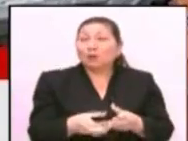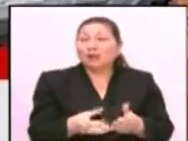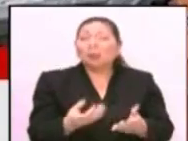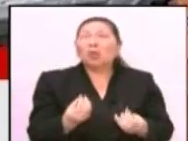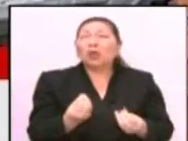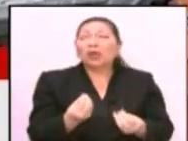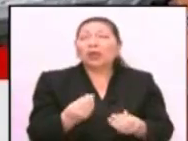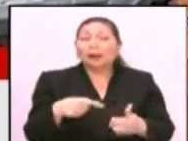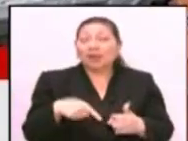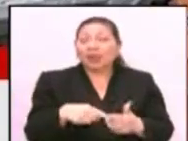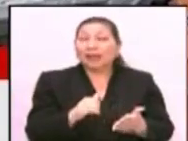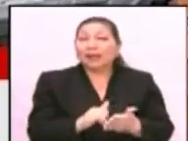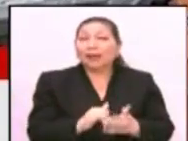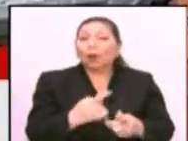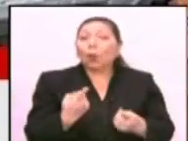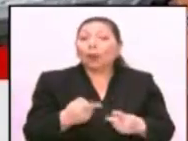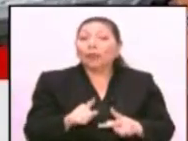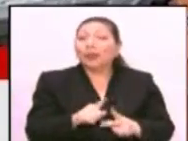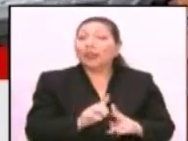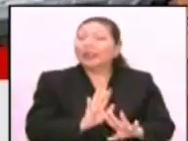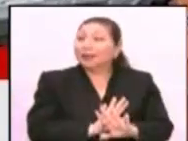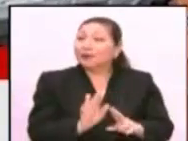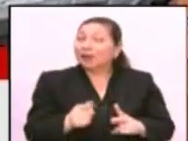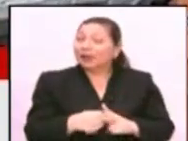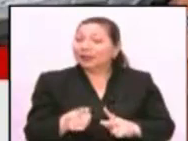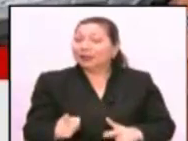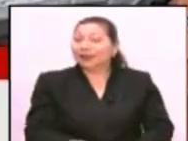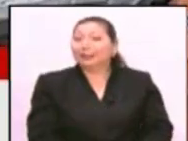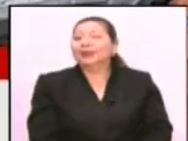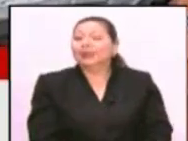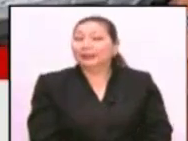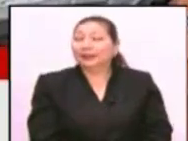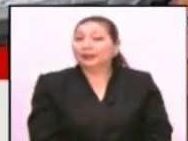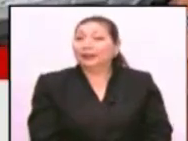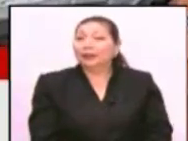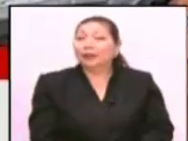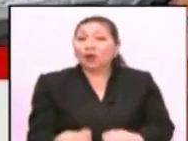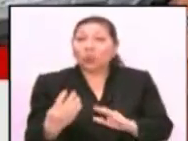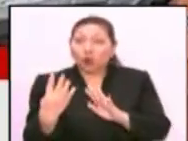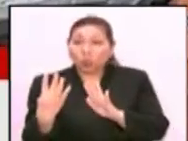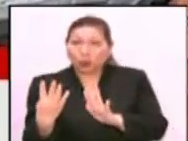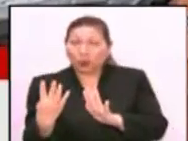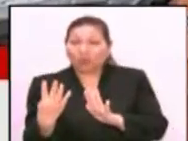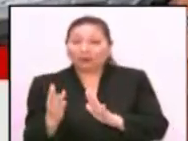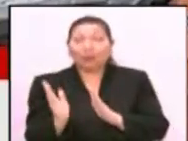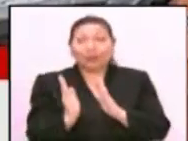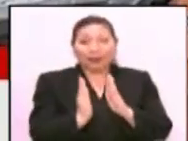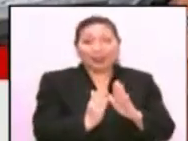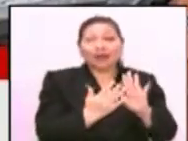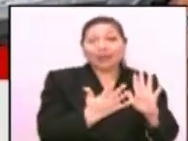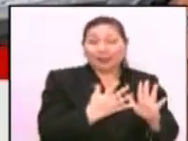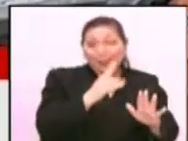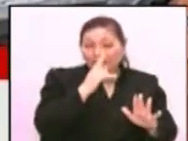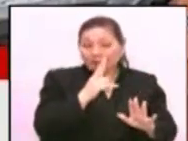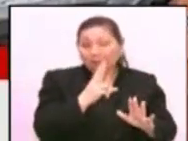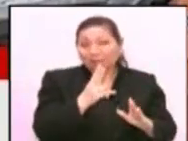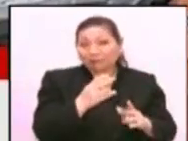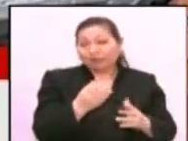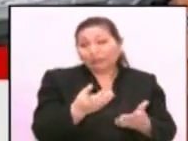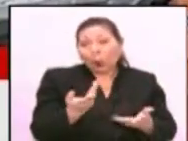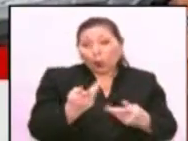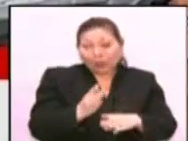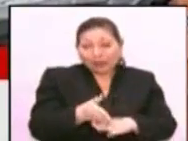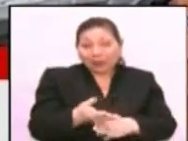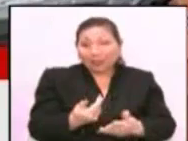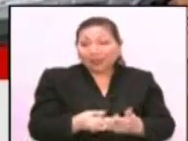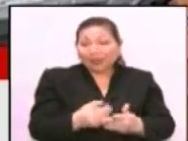delito, en el penal, y qué espera al salir? Pero lo cierto es que 9 de cada 10 internos en el Perú, antes de